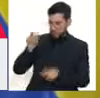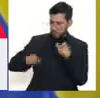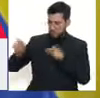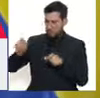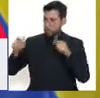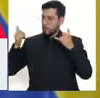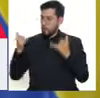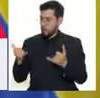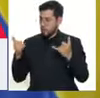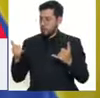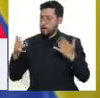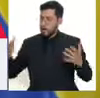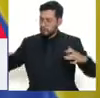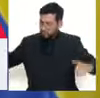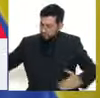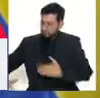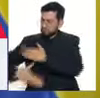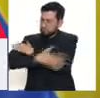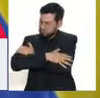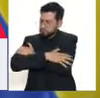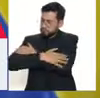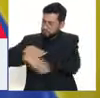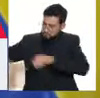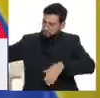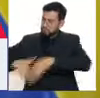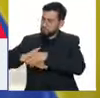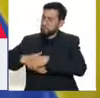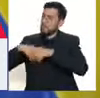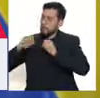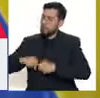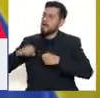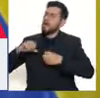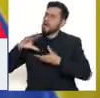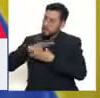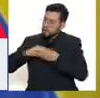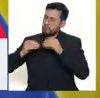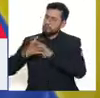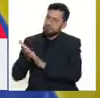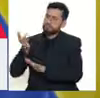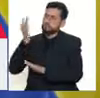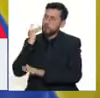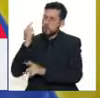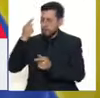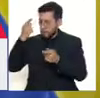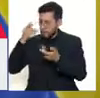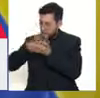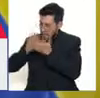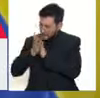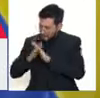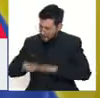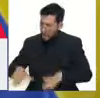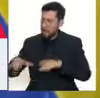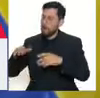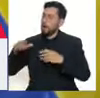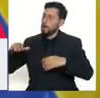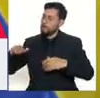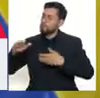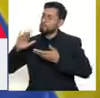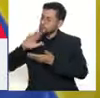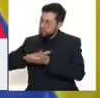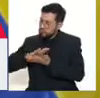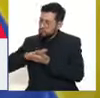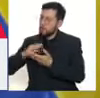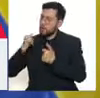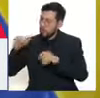hoy, en un abrazo fraterno, histórico, de paz y de concordia, nuevamente unen sus